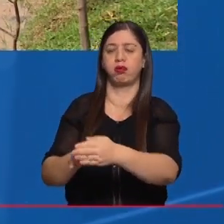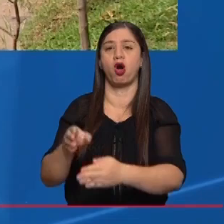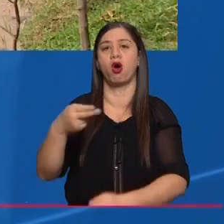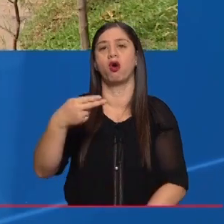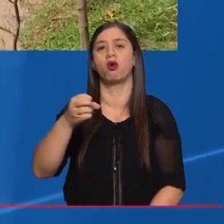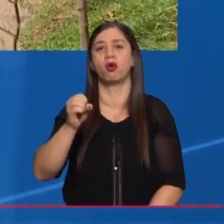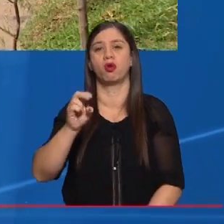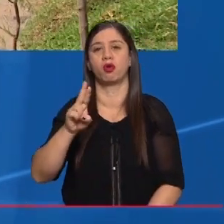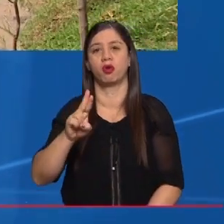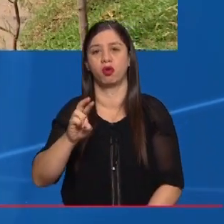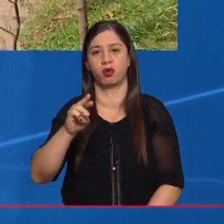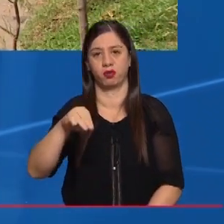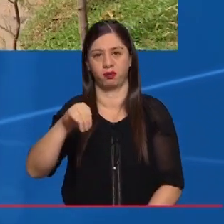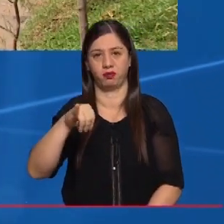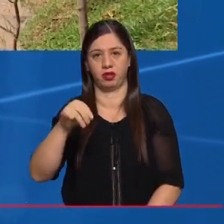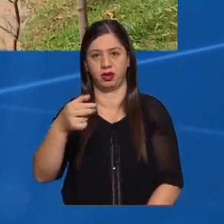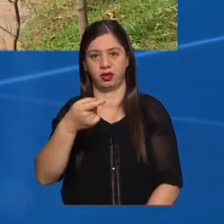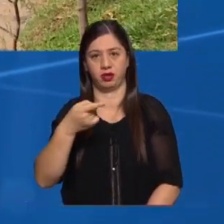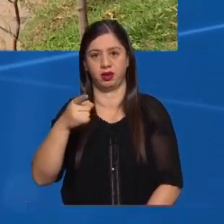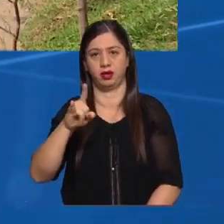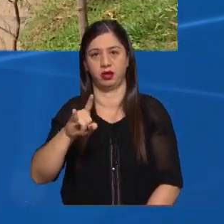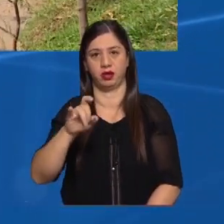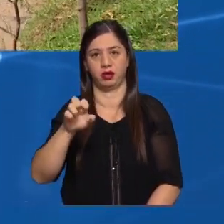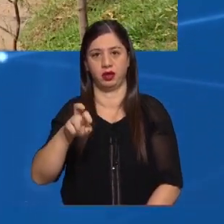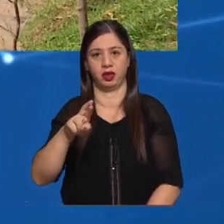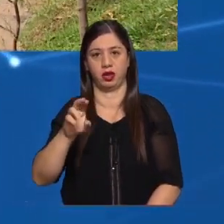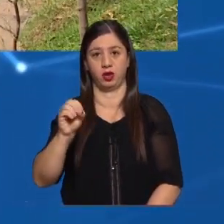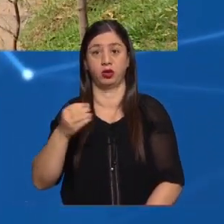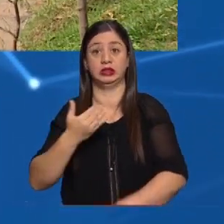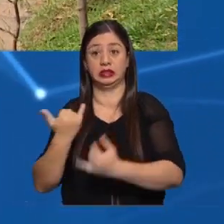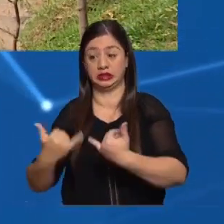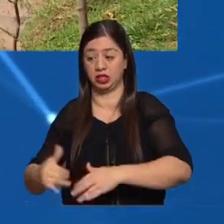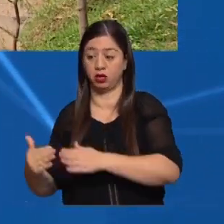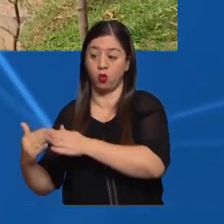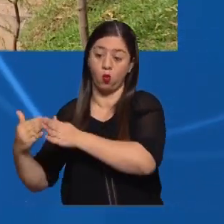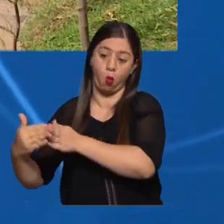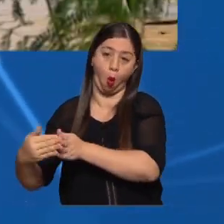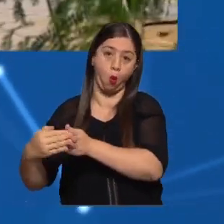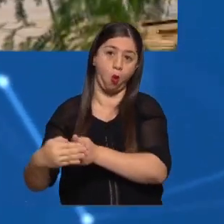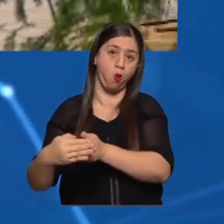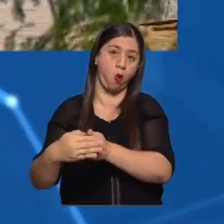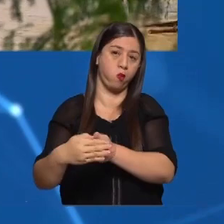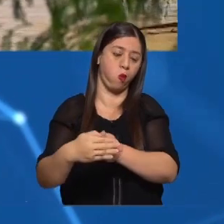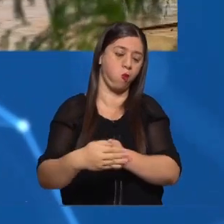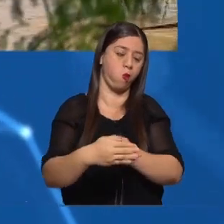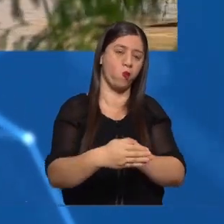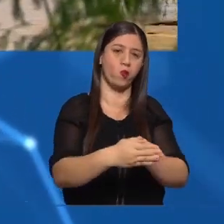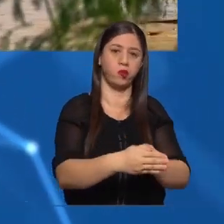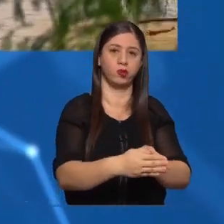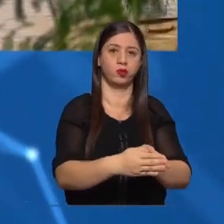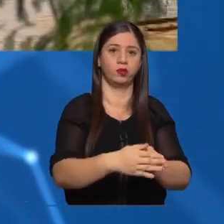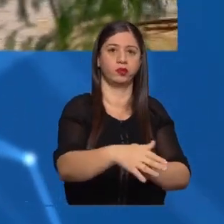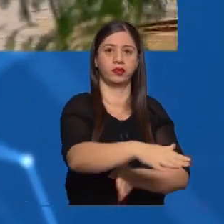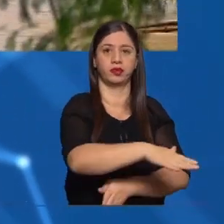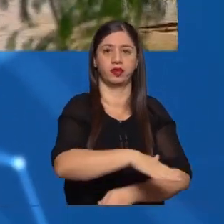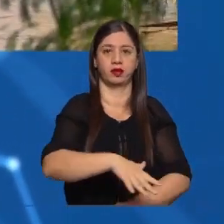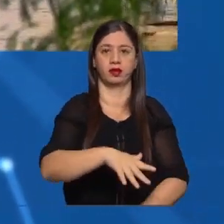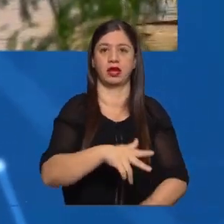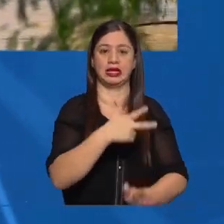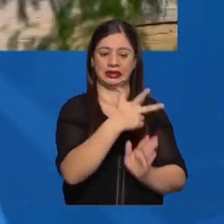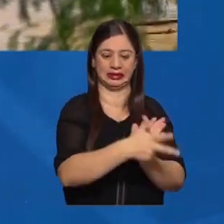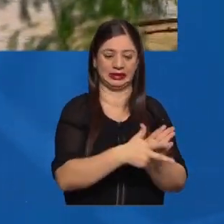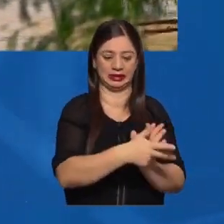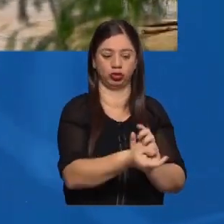que es corregimiento de Cali, y posteriormente volvemos a bajar por el río hasta la línea del